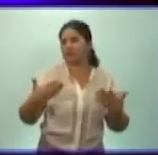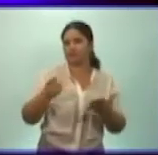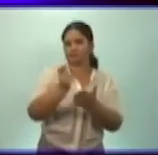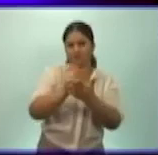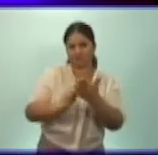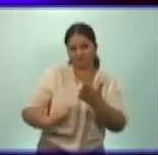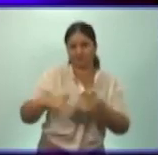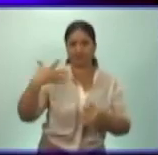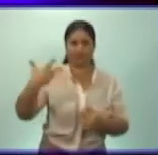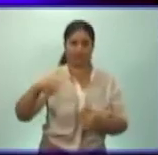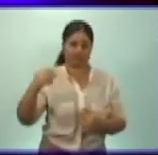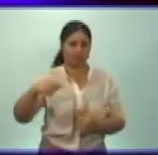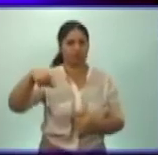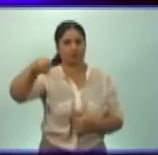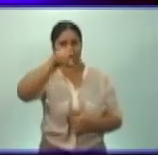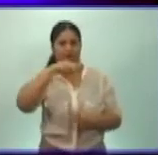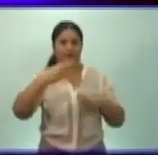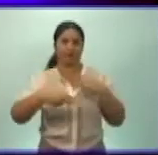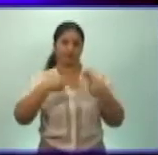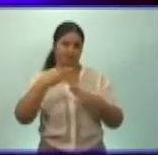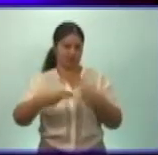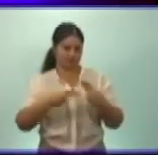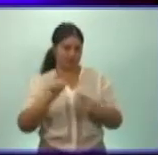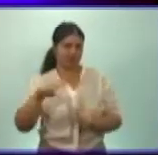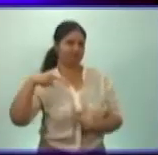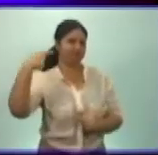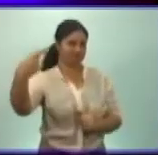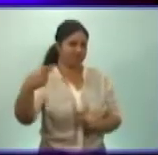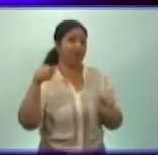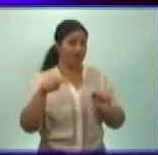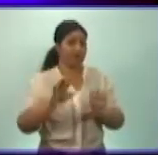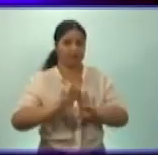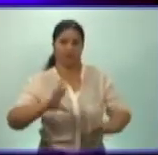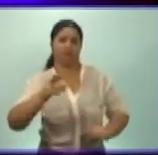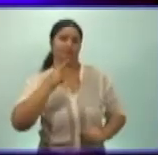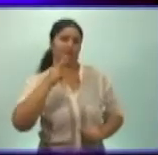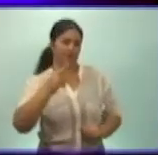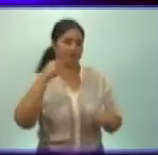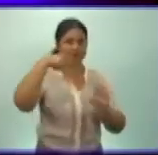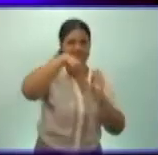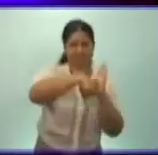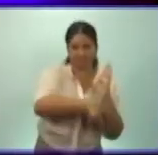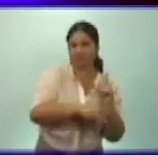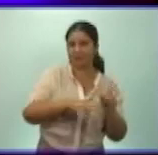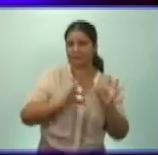van a resolver para el próximo encuentro y para profundizar en este contenido.